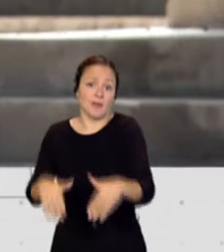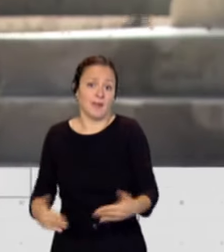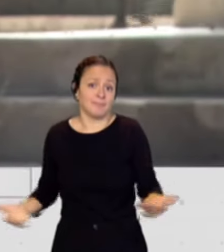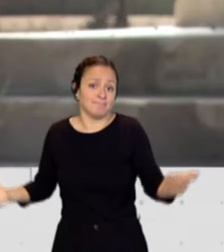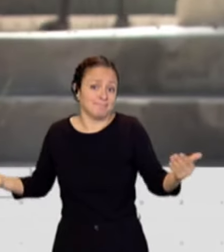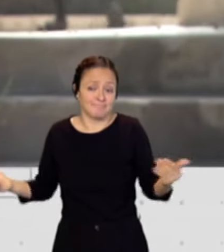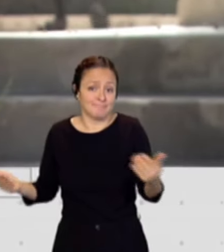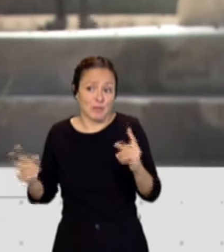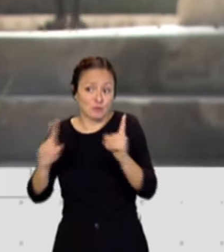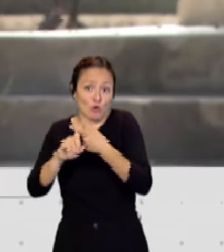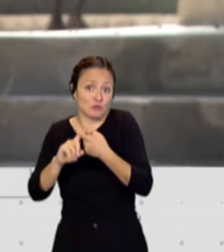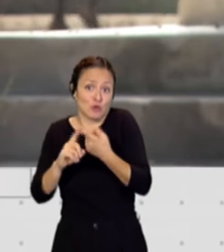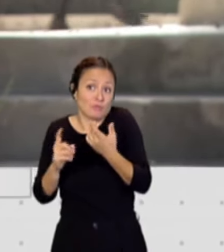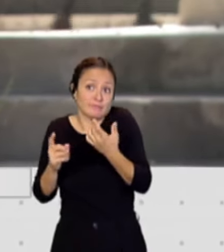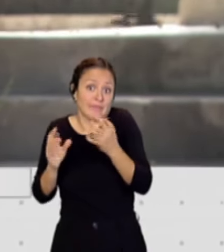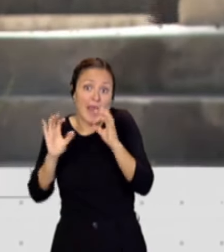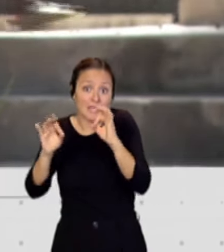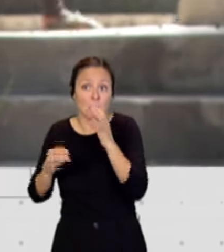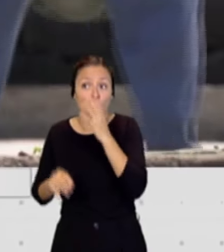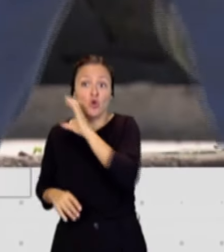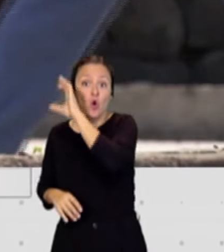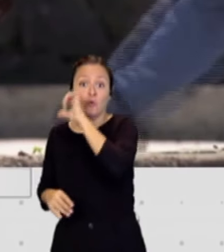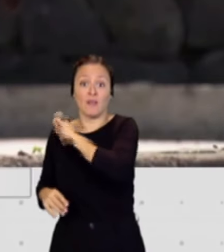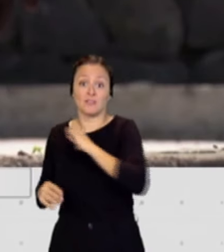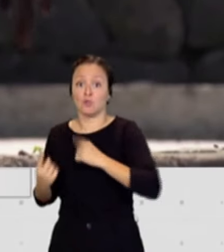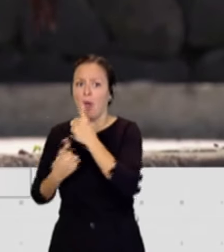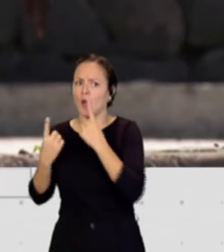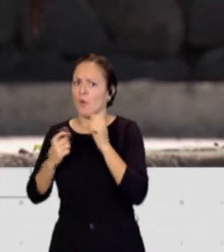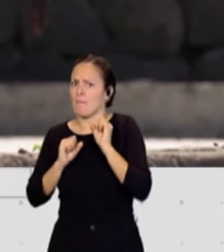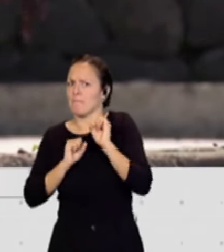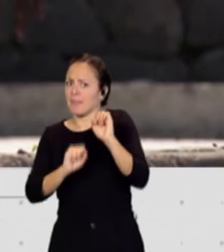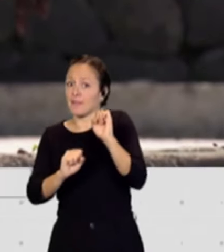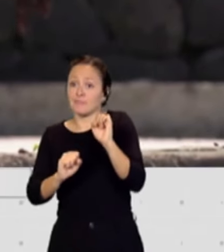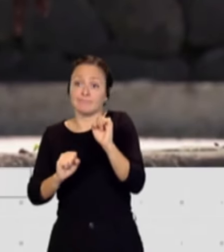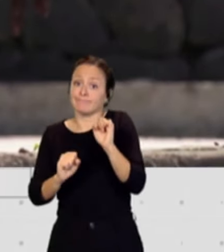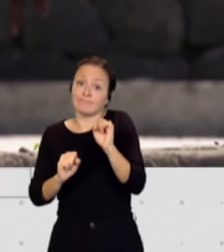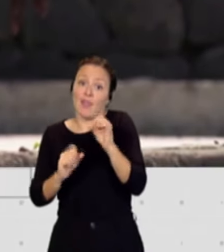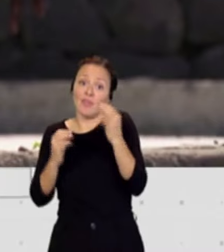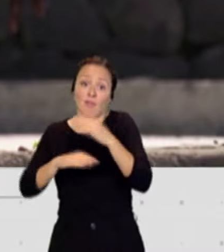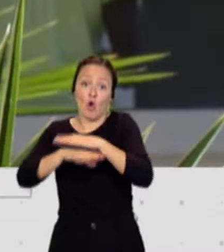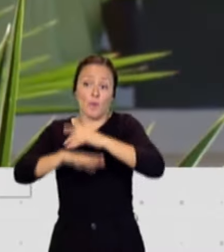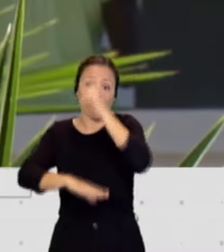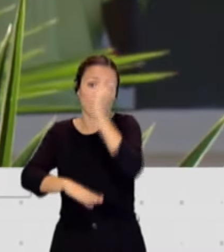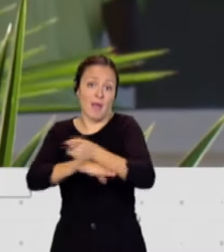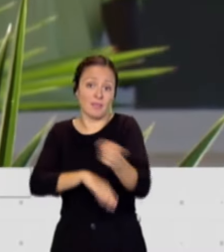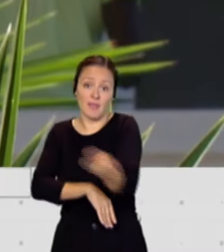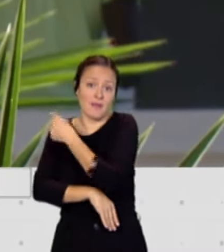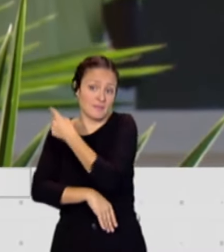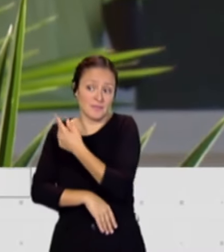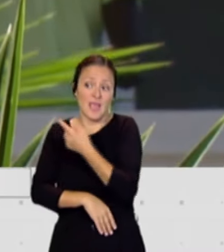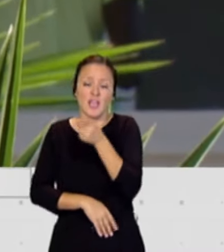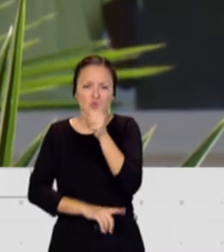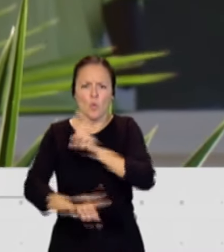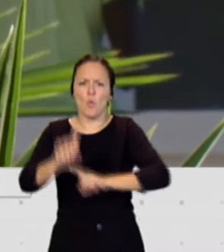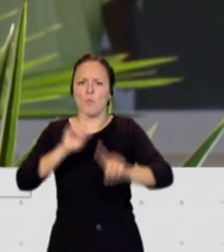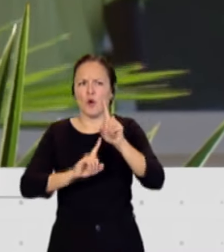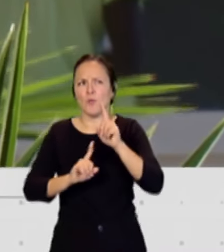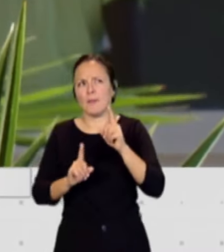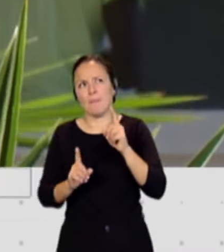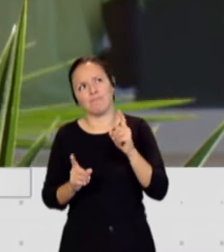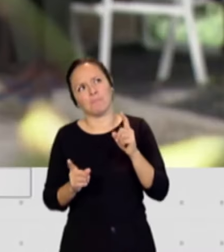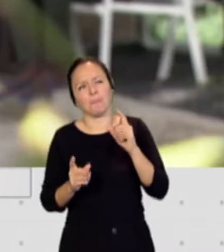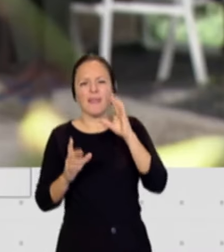parte de aquellas comunidades que hasta ahora se han mostrado renuentes eh Este es un problema que hay que demostrarlo ya lo dije más que un problema